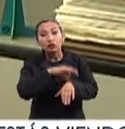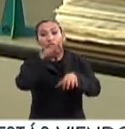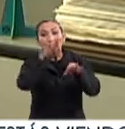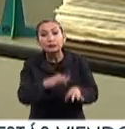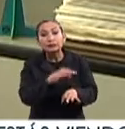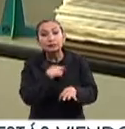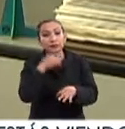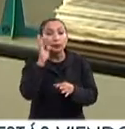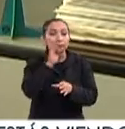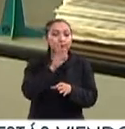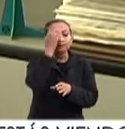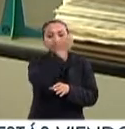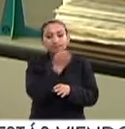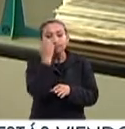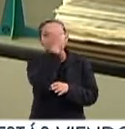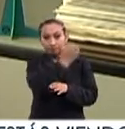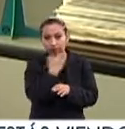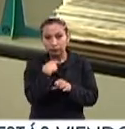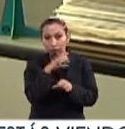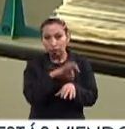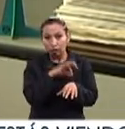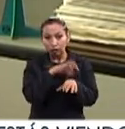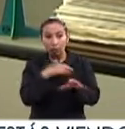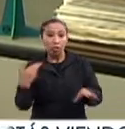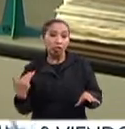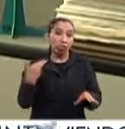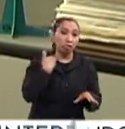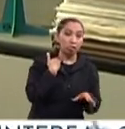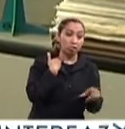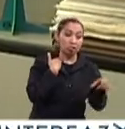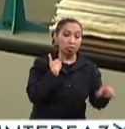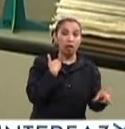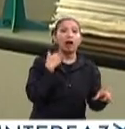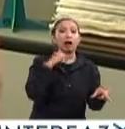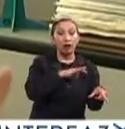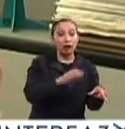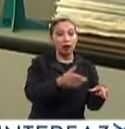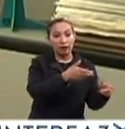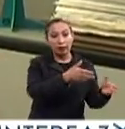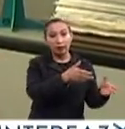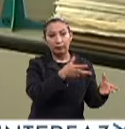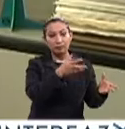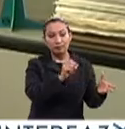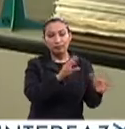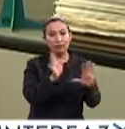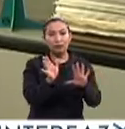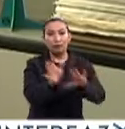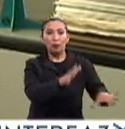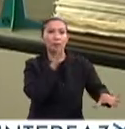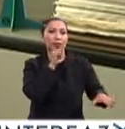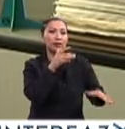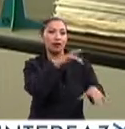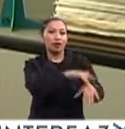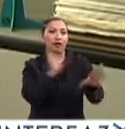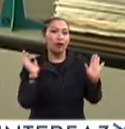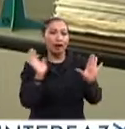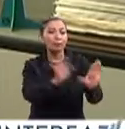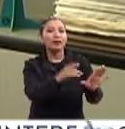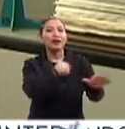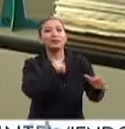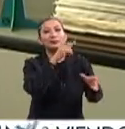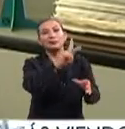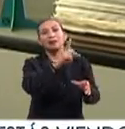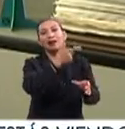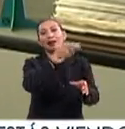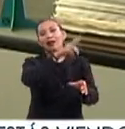decir, que una persona sea asesinada, pues en ese momento sale de nuestras manos, ¿no? Porque tiene que